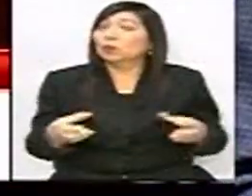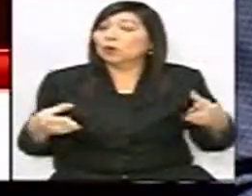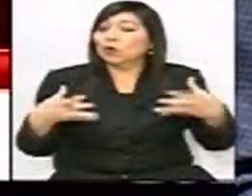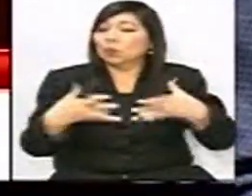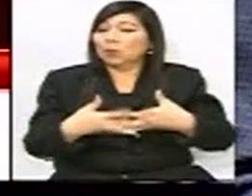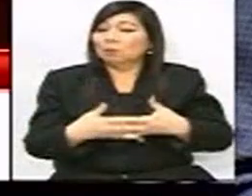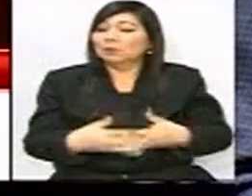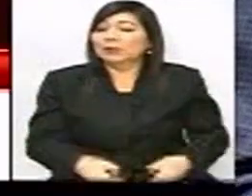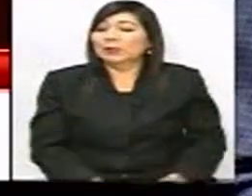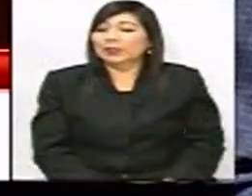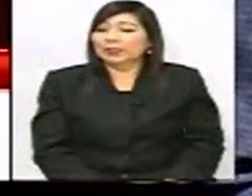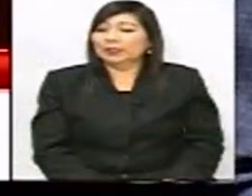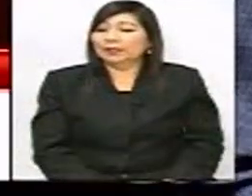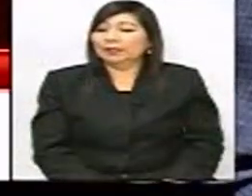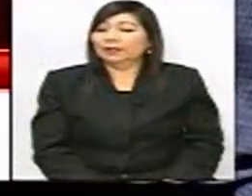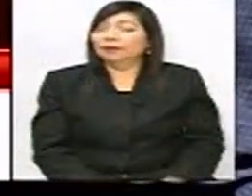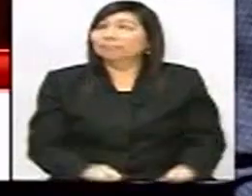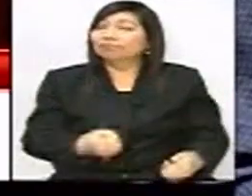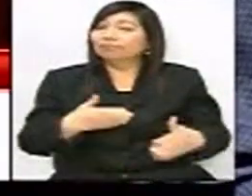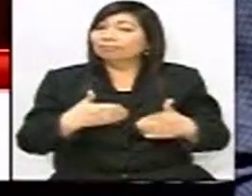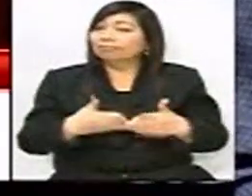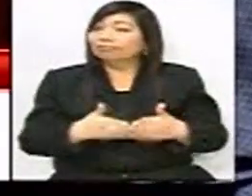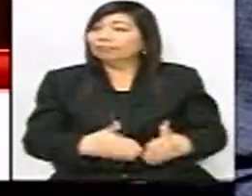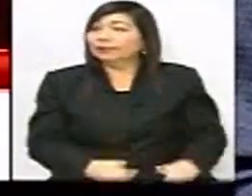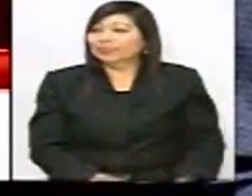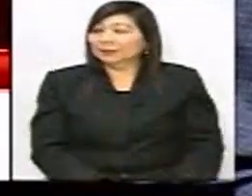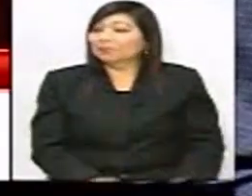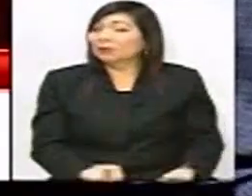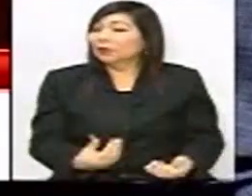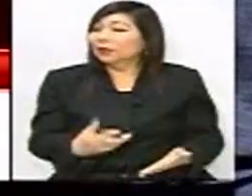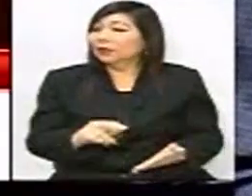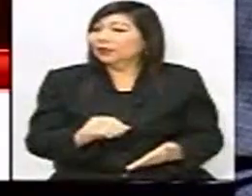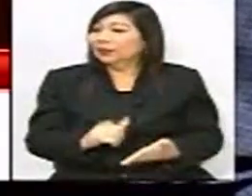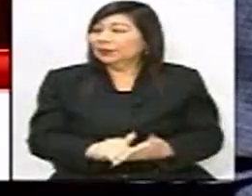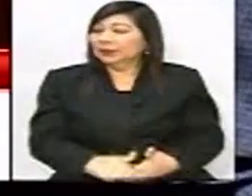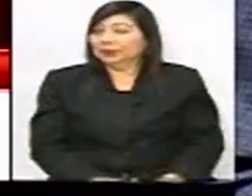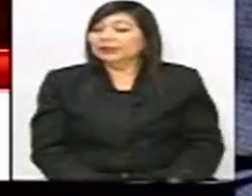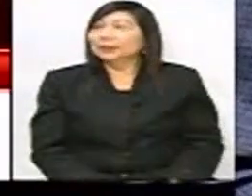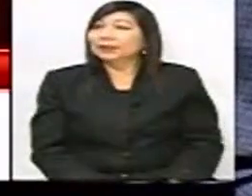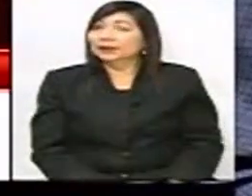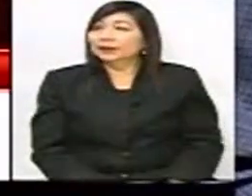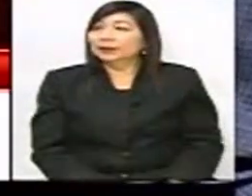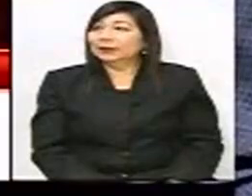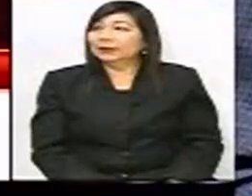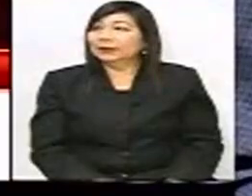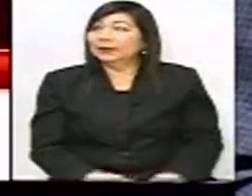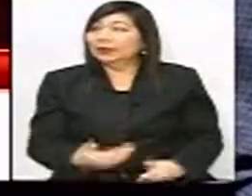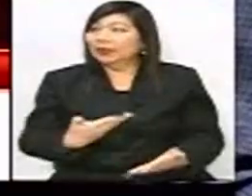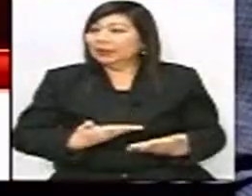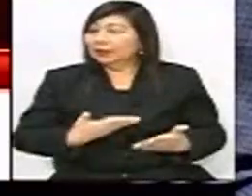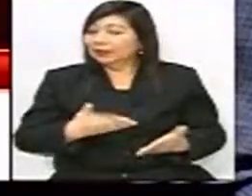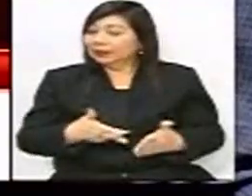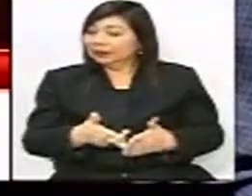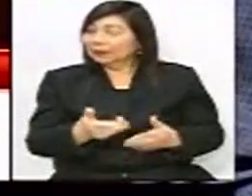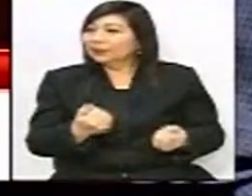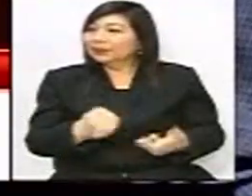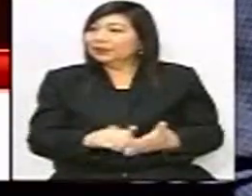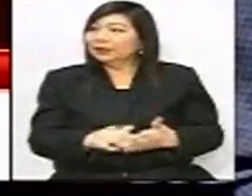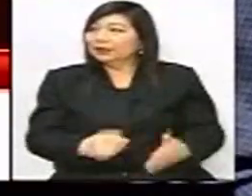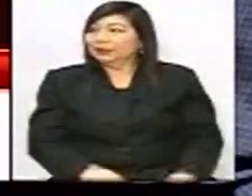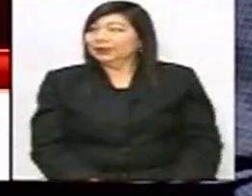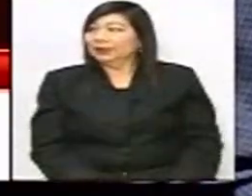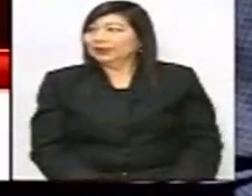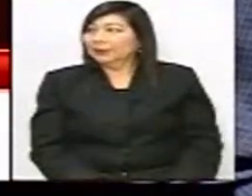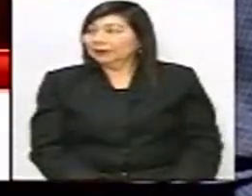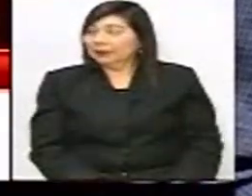ya que el problema de los peajes, porque no solo se refiere a un solo peaje, señor presidente, porque también hay que hablar de los peajes a